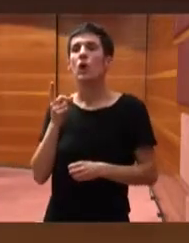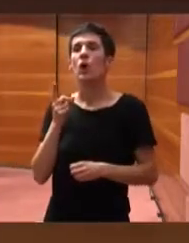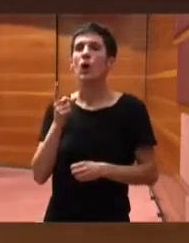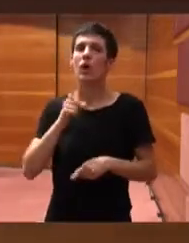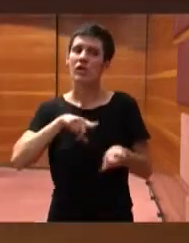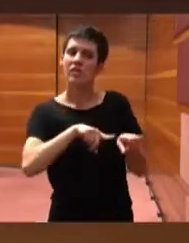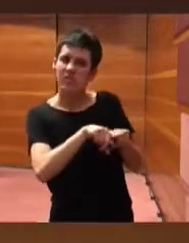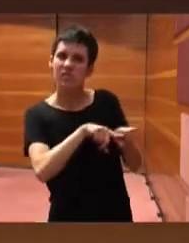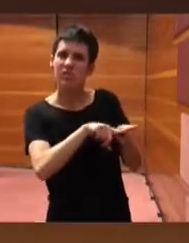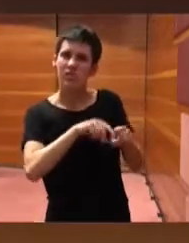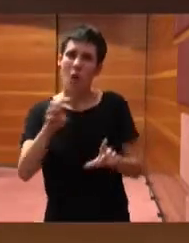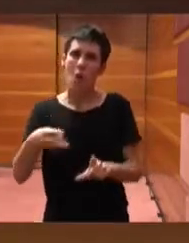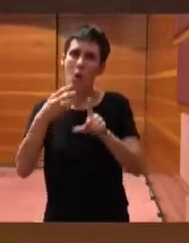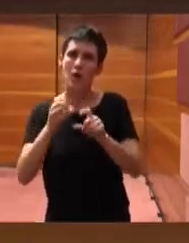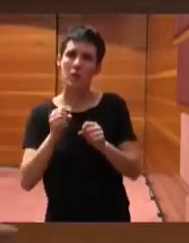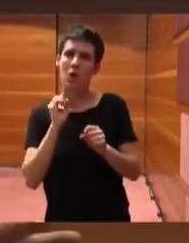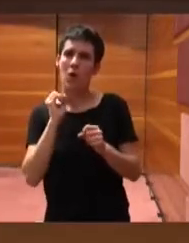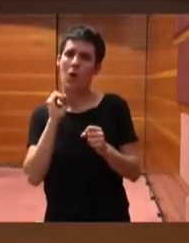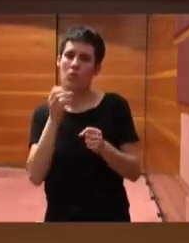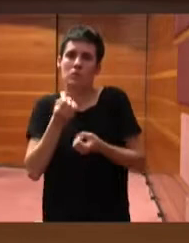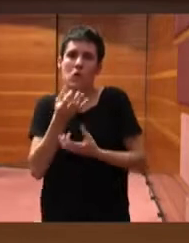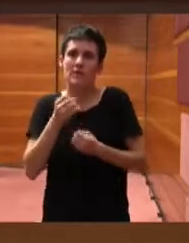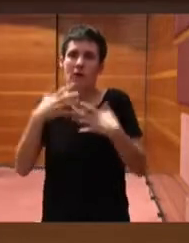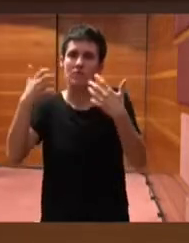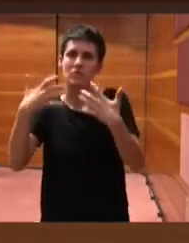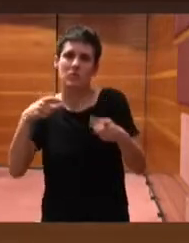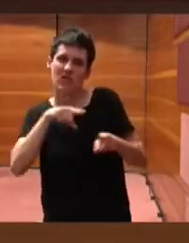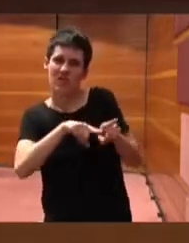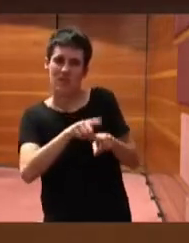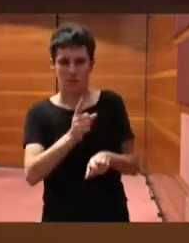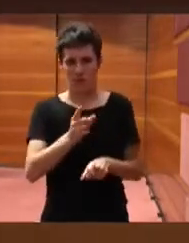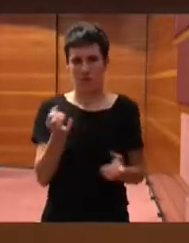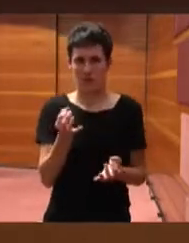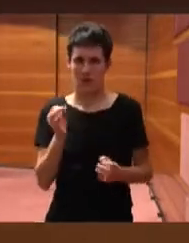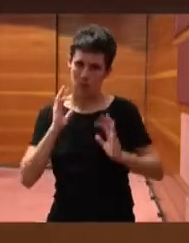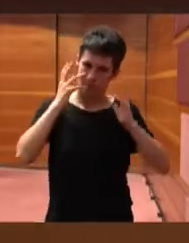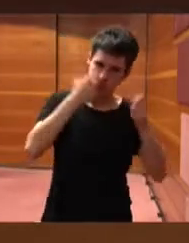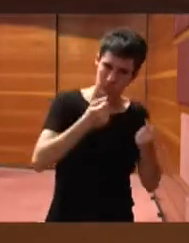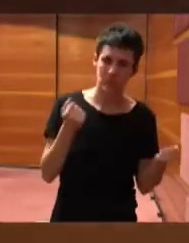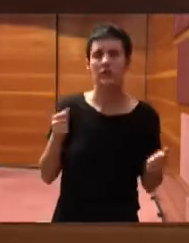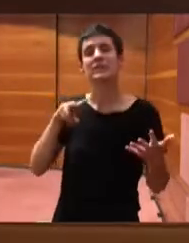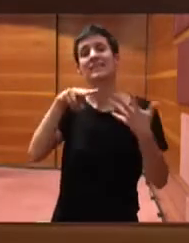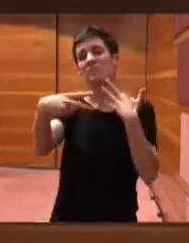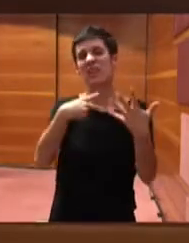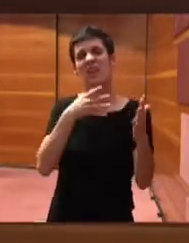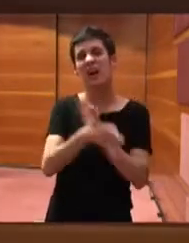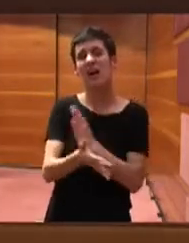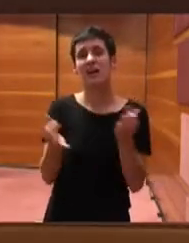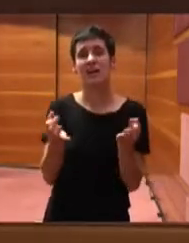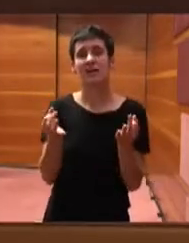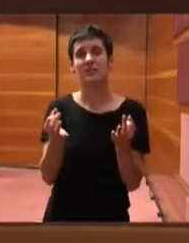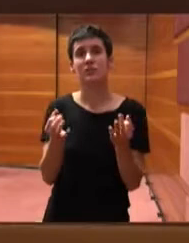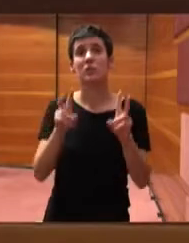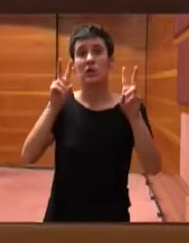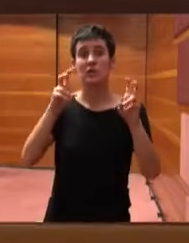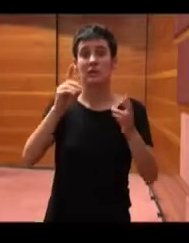criticar en las redes, sino también en implicarse en las soluciones, ¿no? Bien, en todo caso, ¿qué trae la transparencia? Pues trae el aspecto ese de los